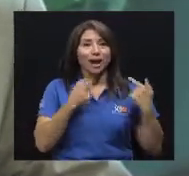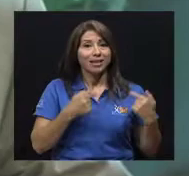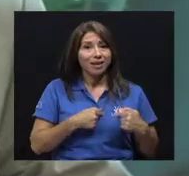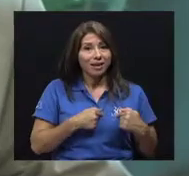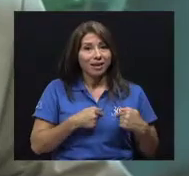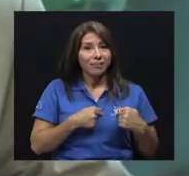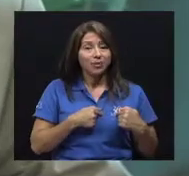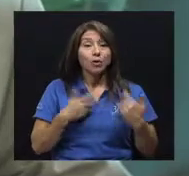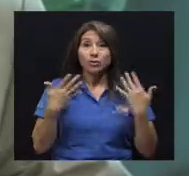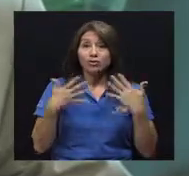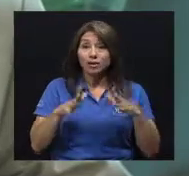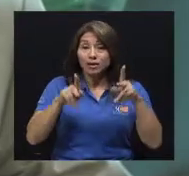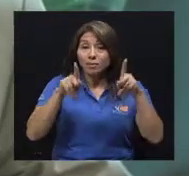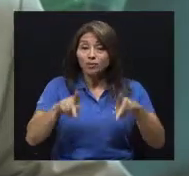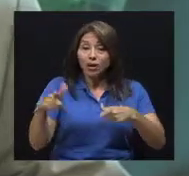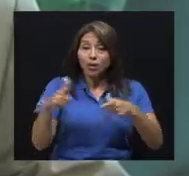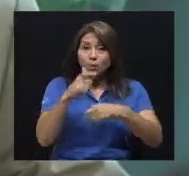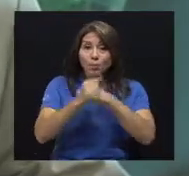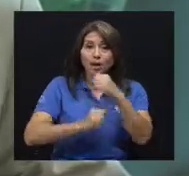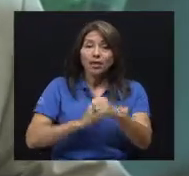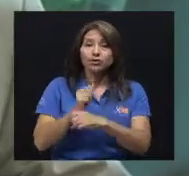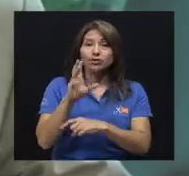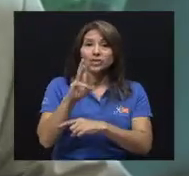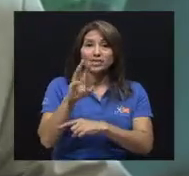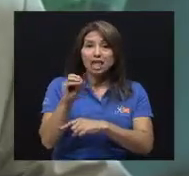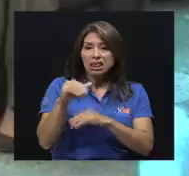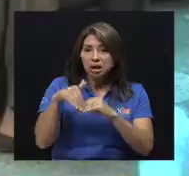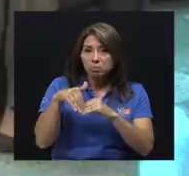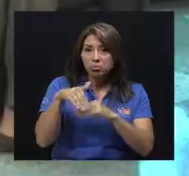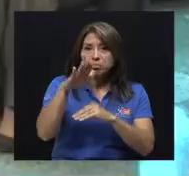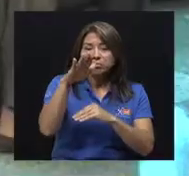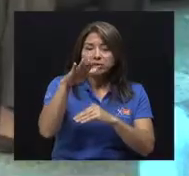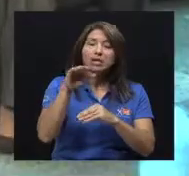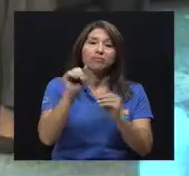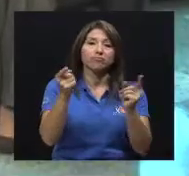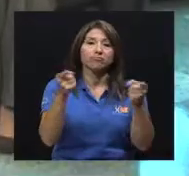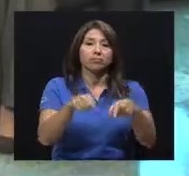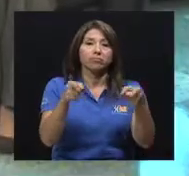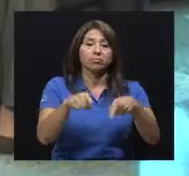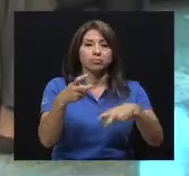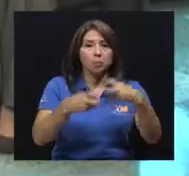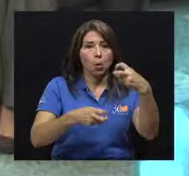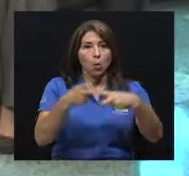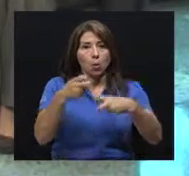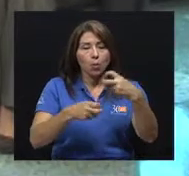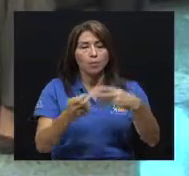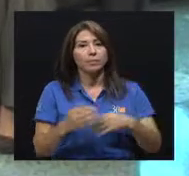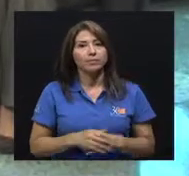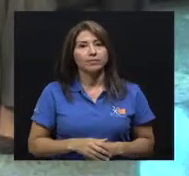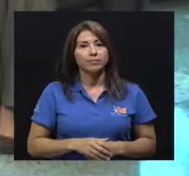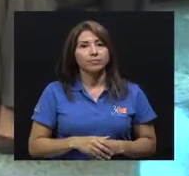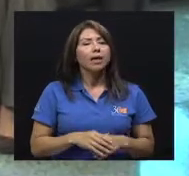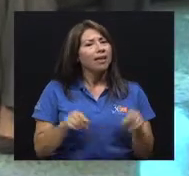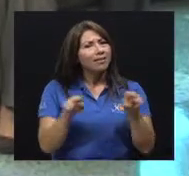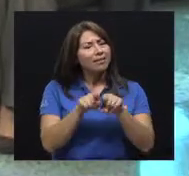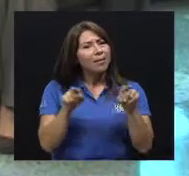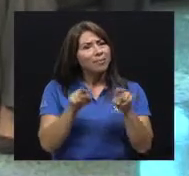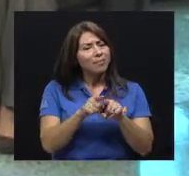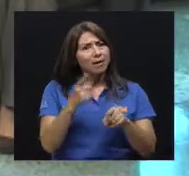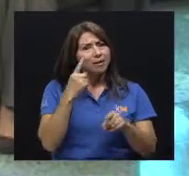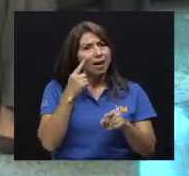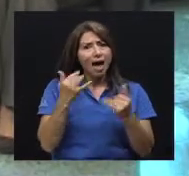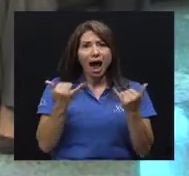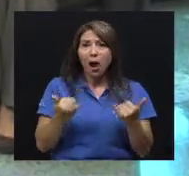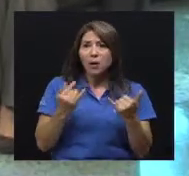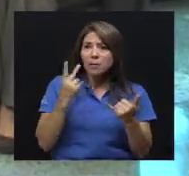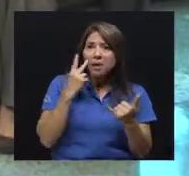nos pasa la factura después de los 60, 65 años. También, doctor, se ha dado mucho, ¿verdad? Y Pablo y yo lo notábamos que ahora como